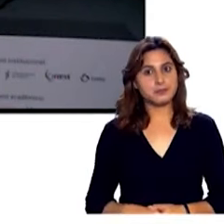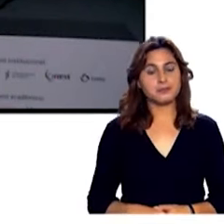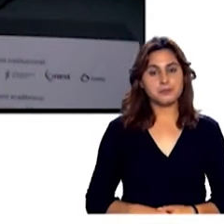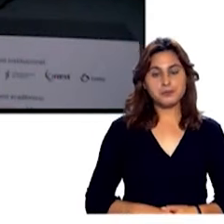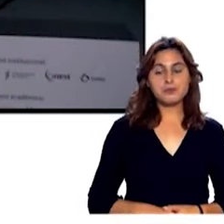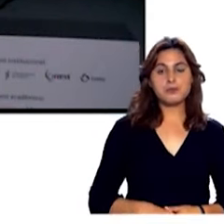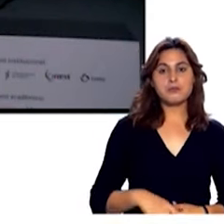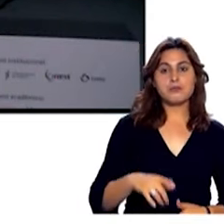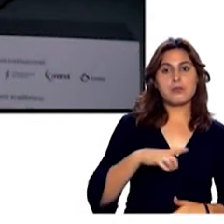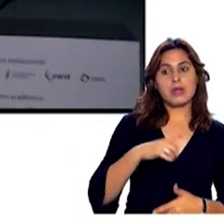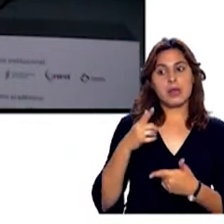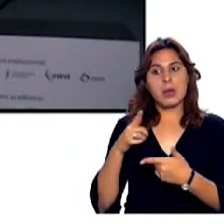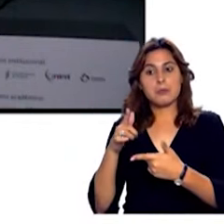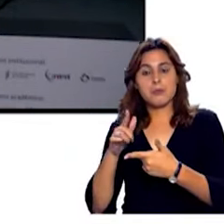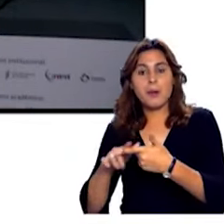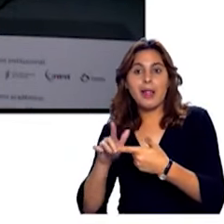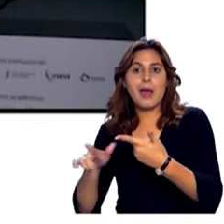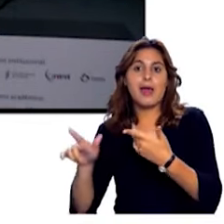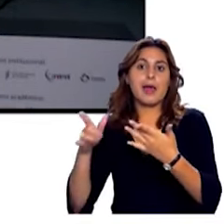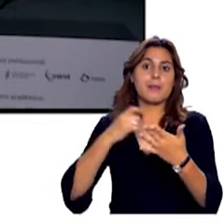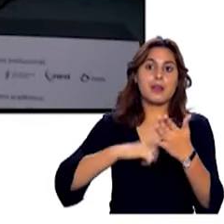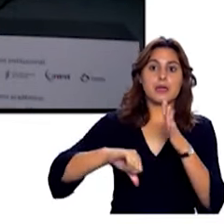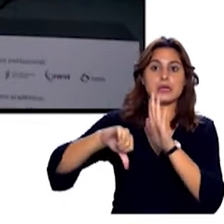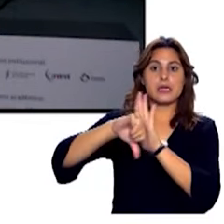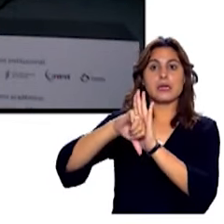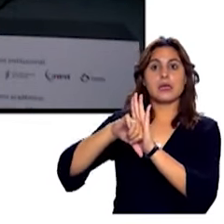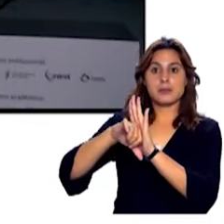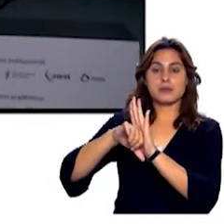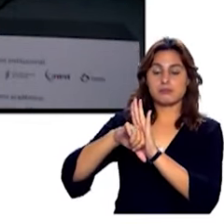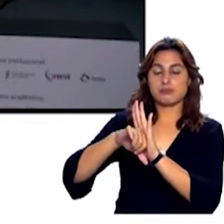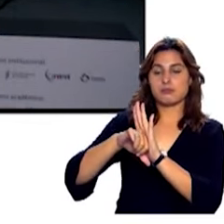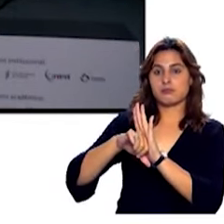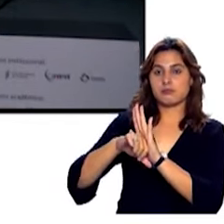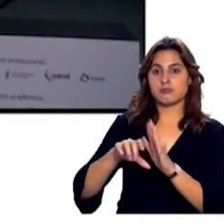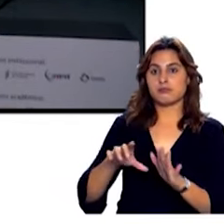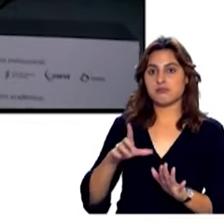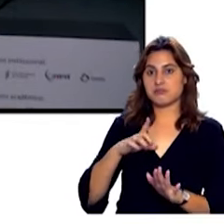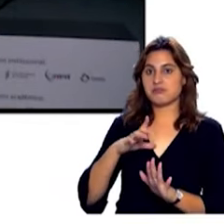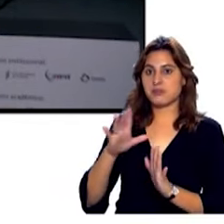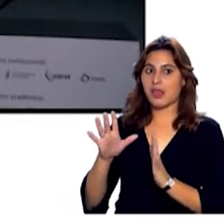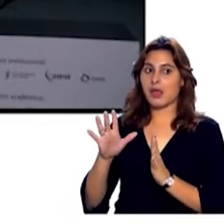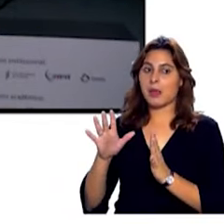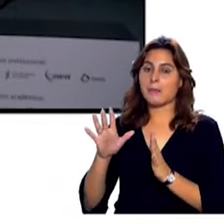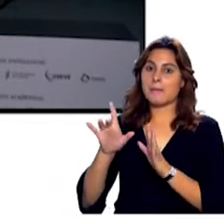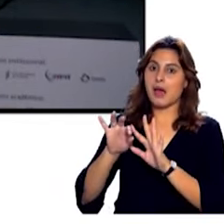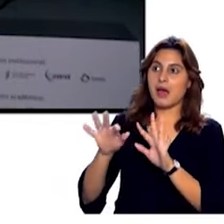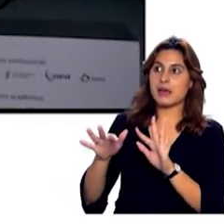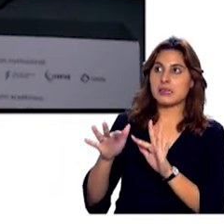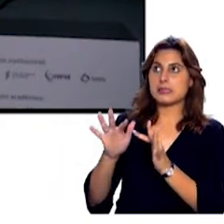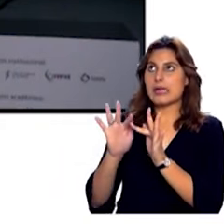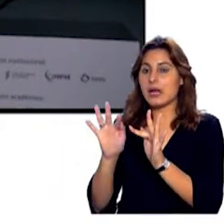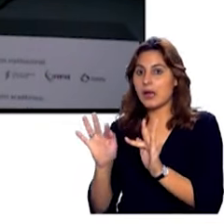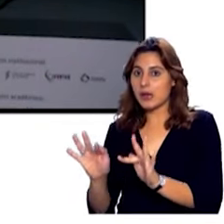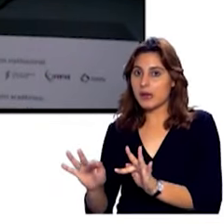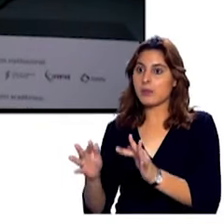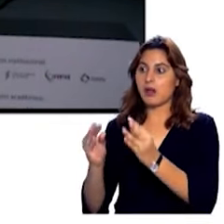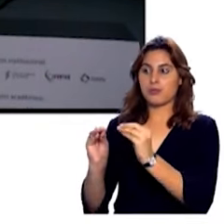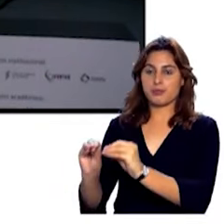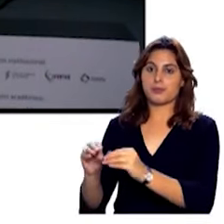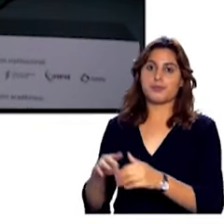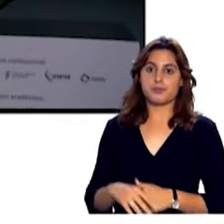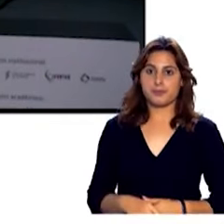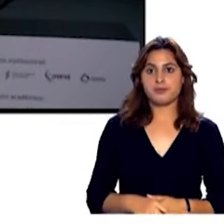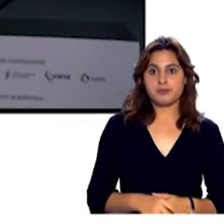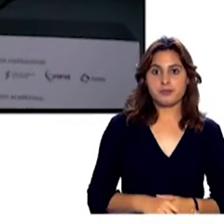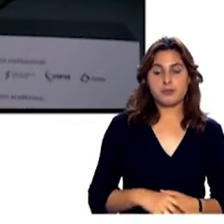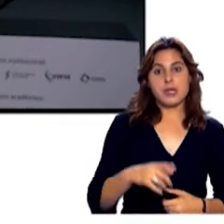aos de pris los enju las audiencias provinciales tribunales provinciales Yen ante tribun Regional